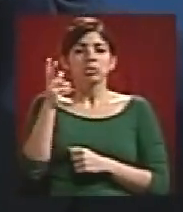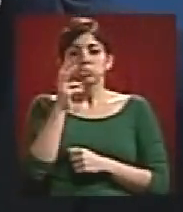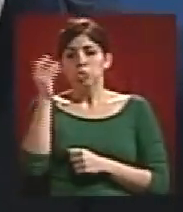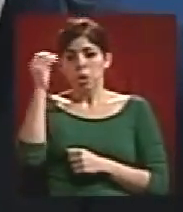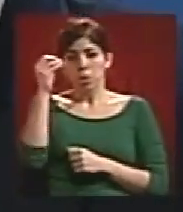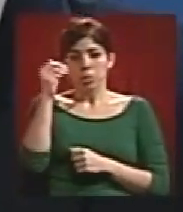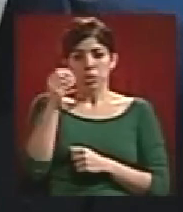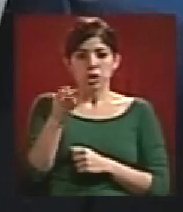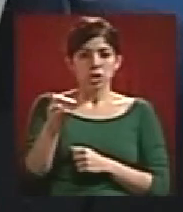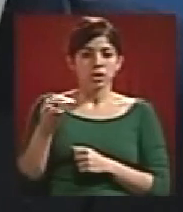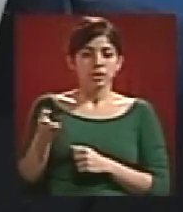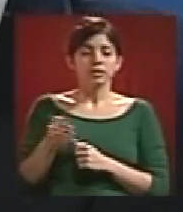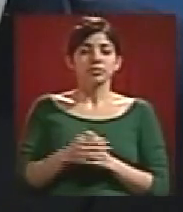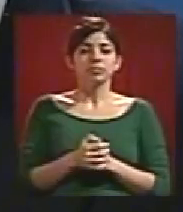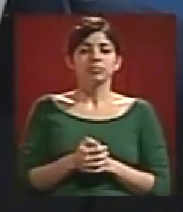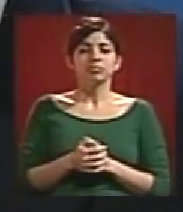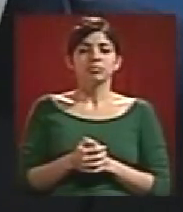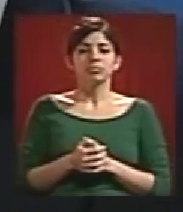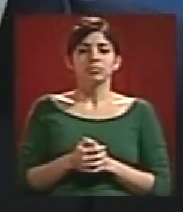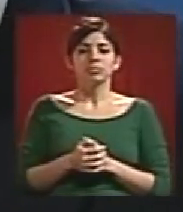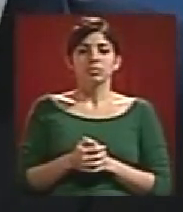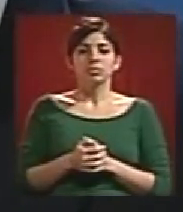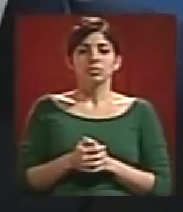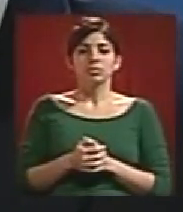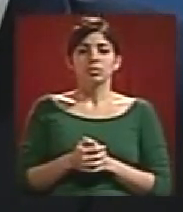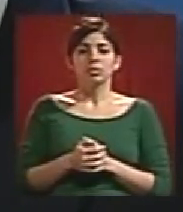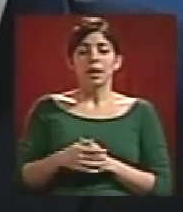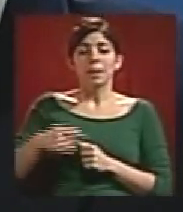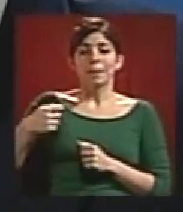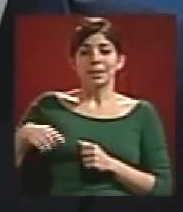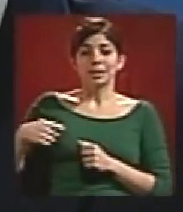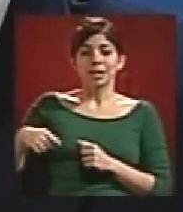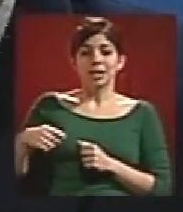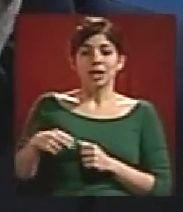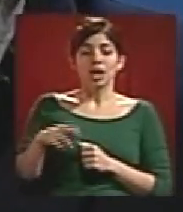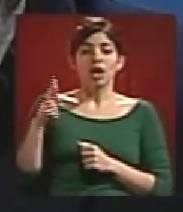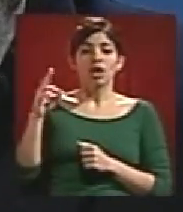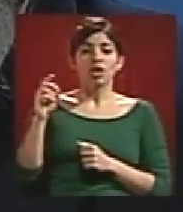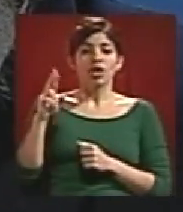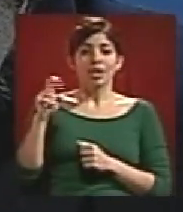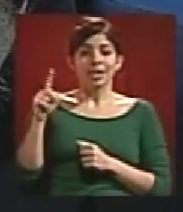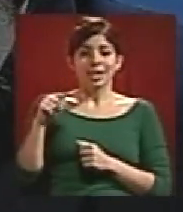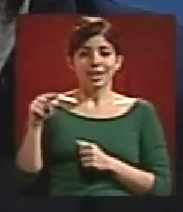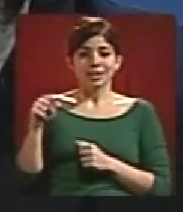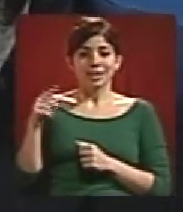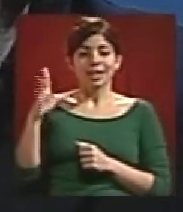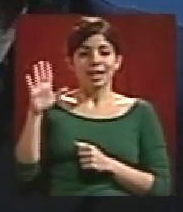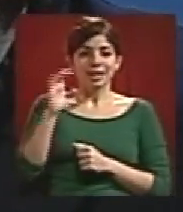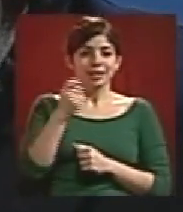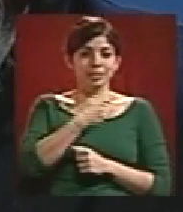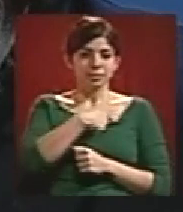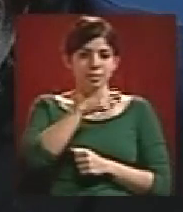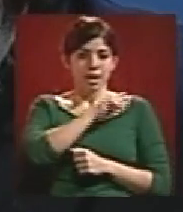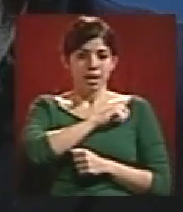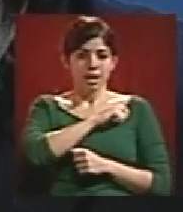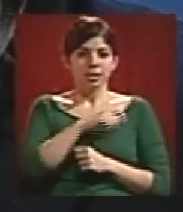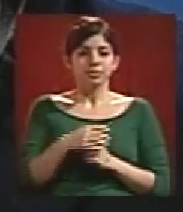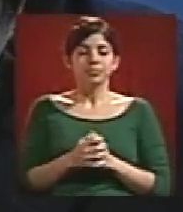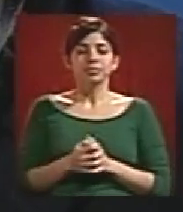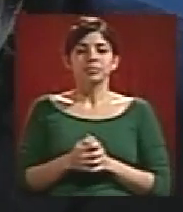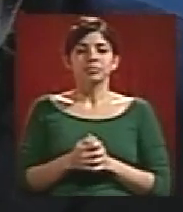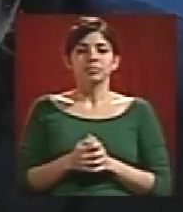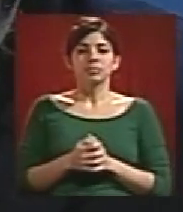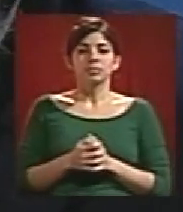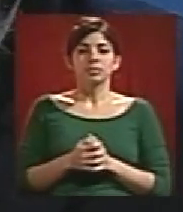es que el presidente Rodríguez Zapatero de España